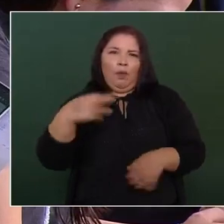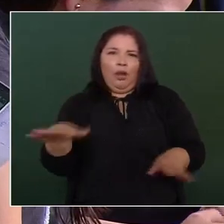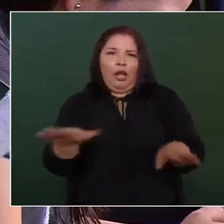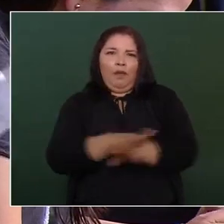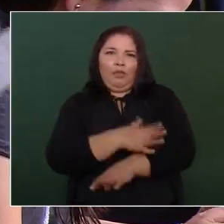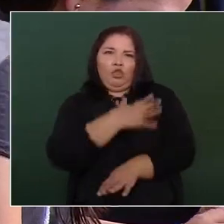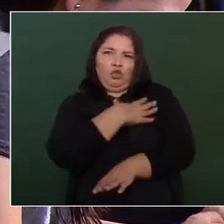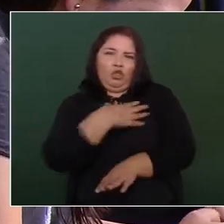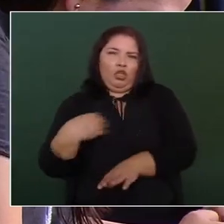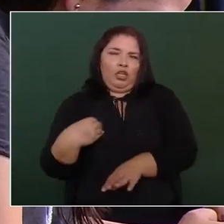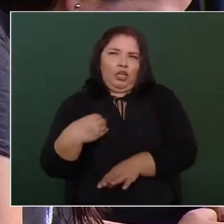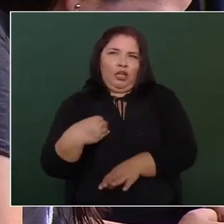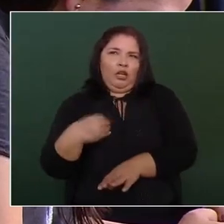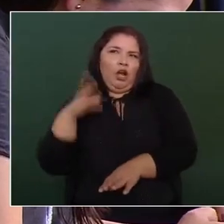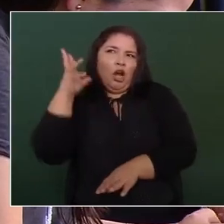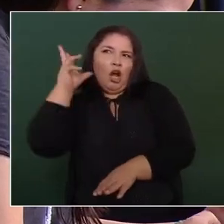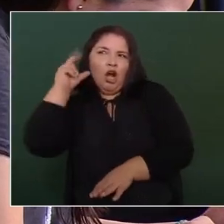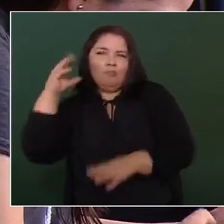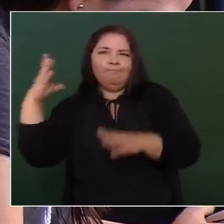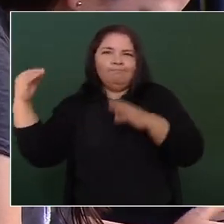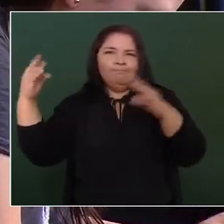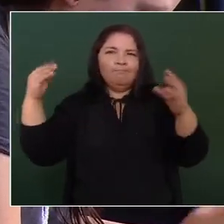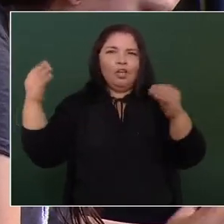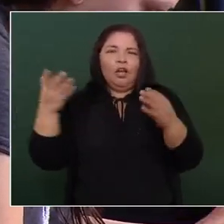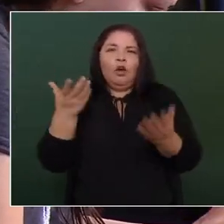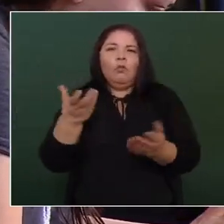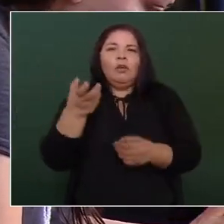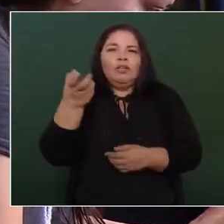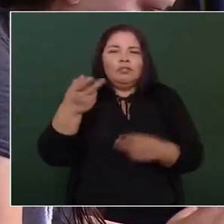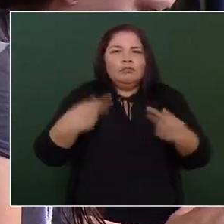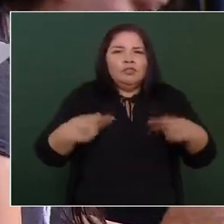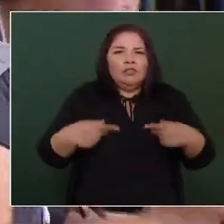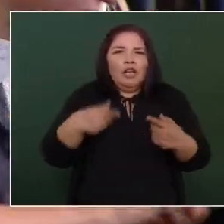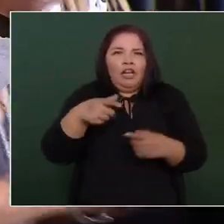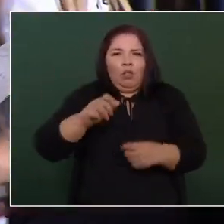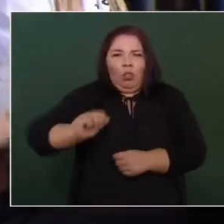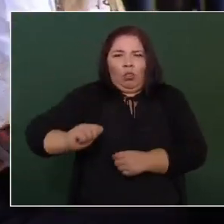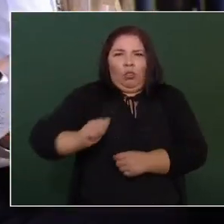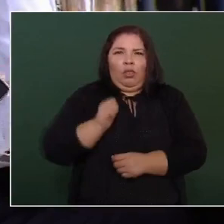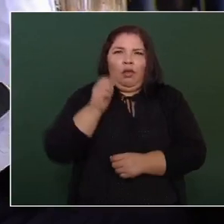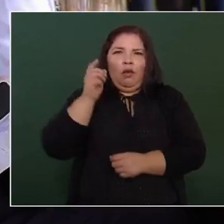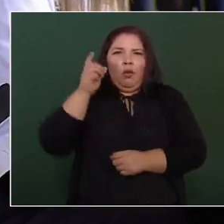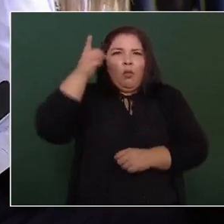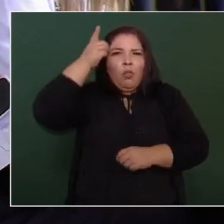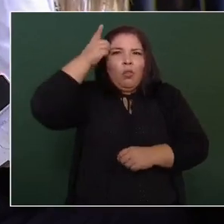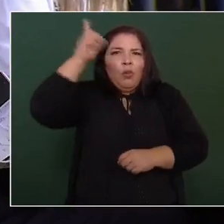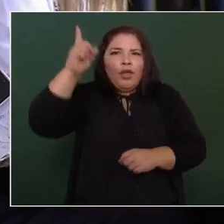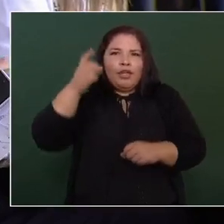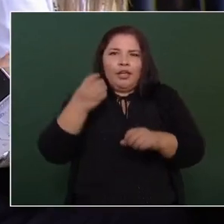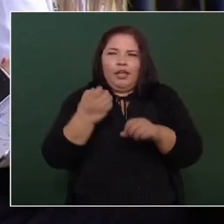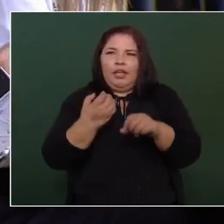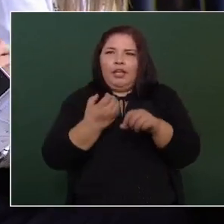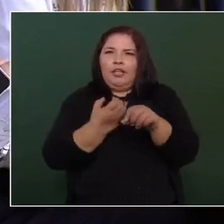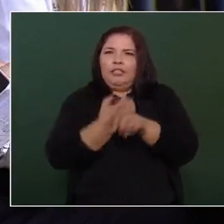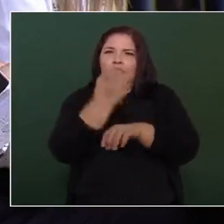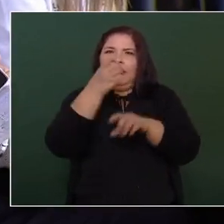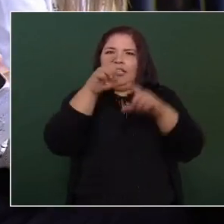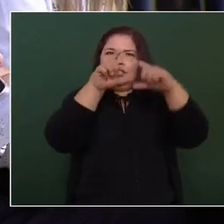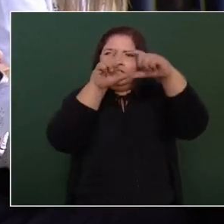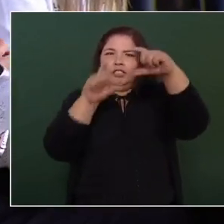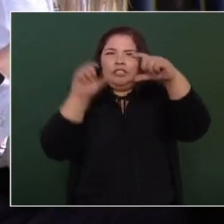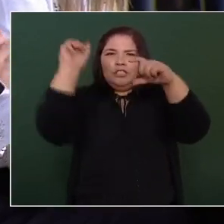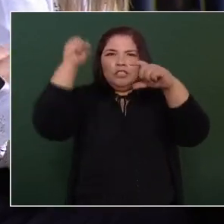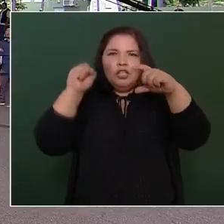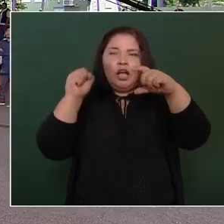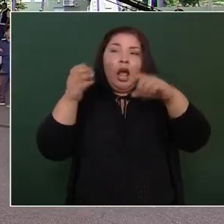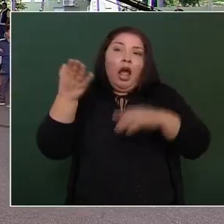situación. ¿Cómo es posible que esta persona se adueñe de un estado? Cuando el PAS apoyó